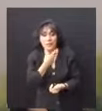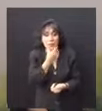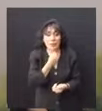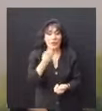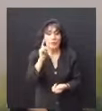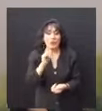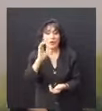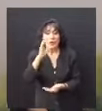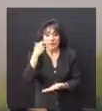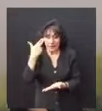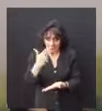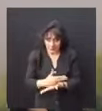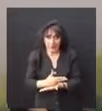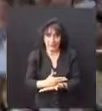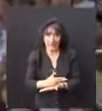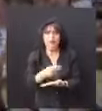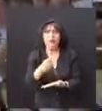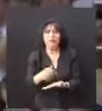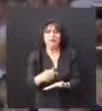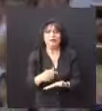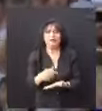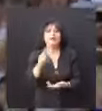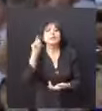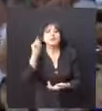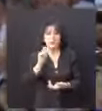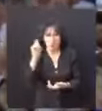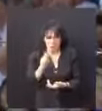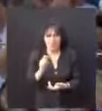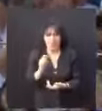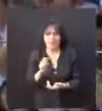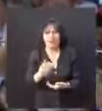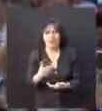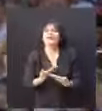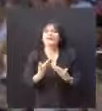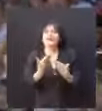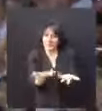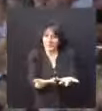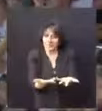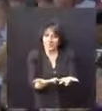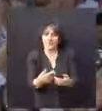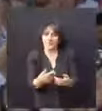para empezar, la beca del bienestar para niños y niñas.